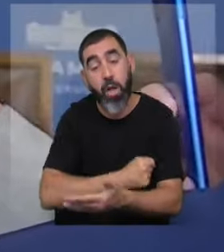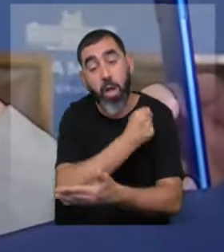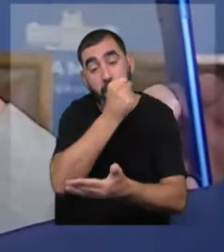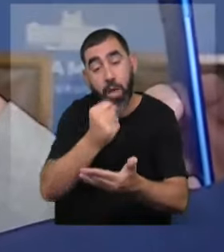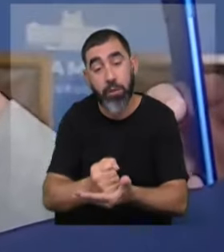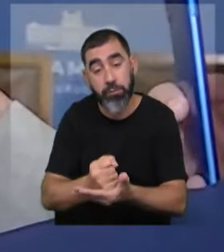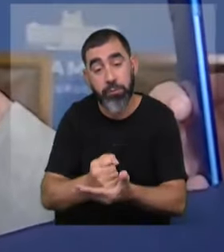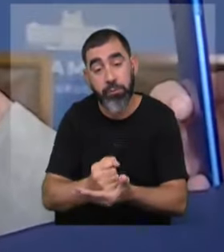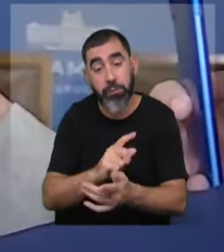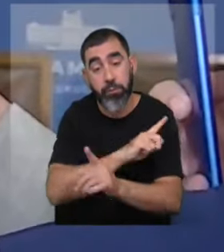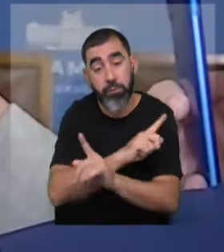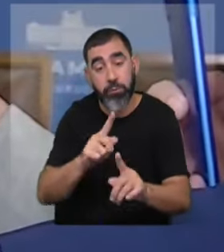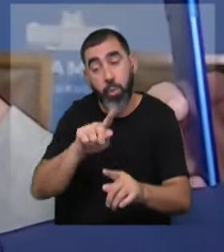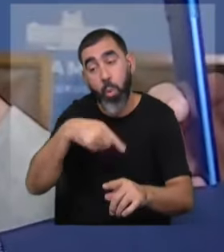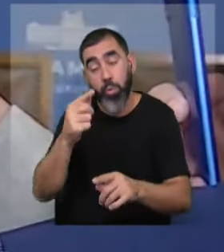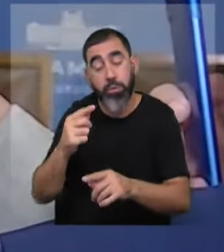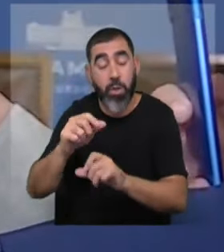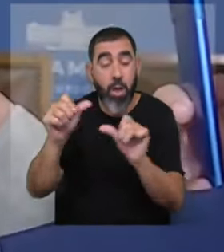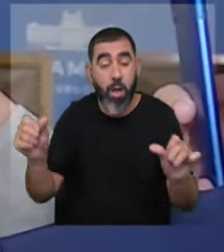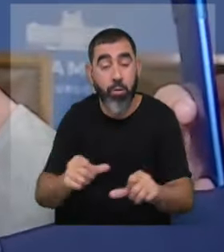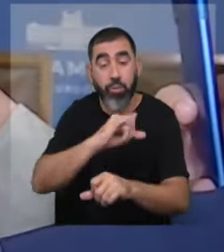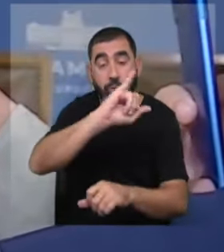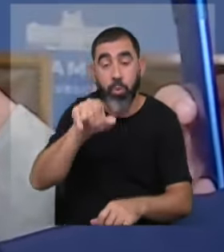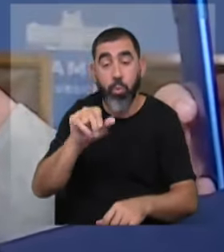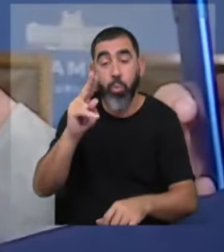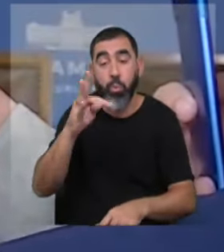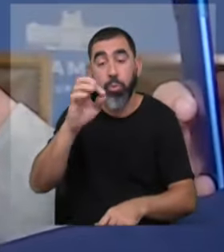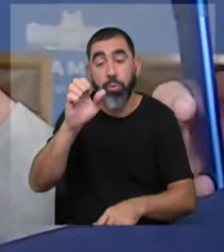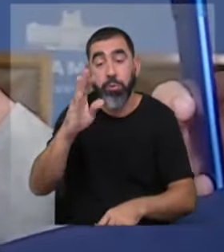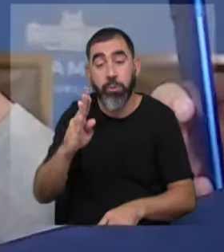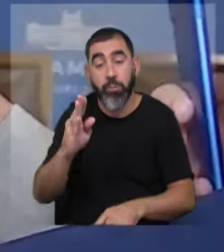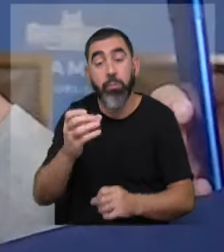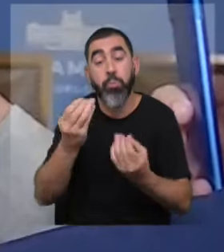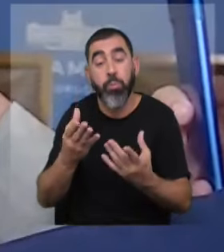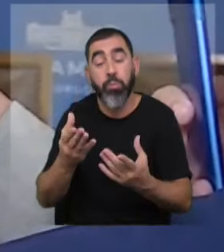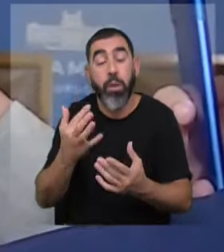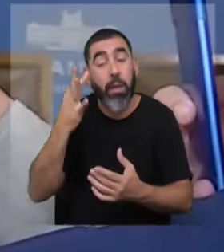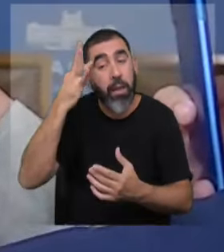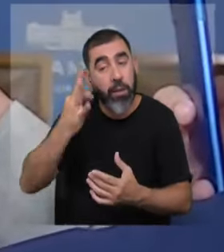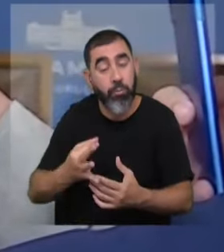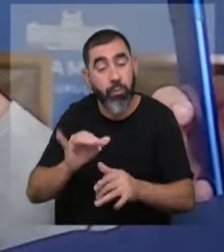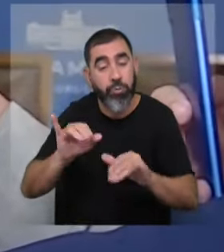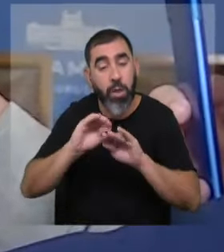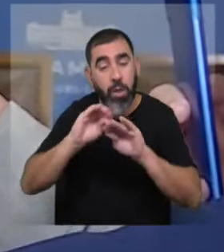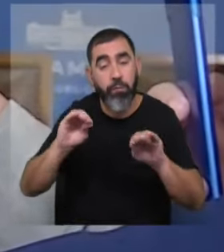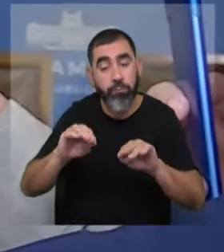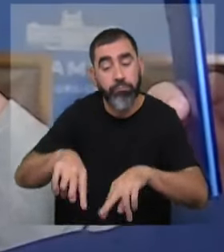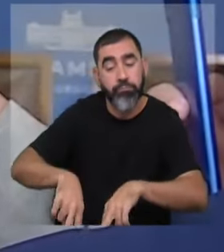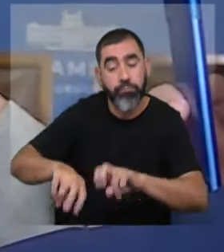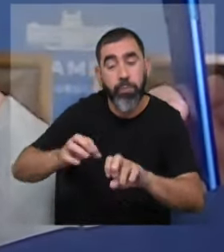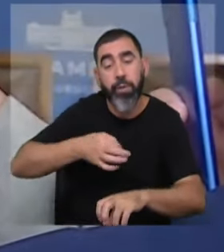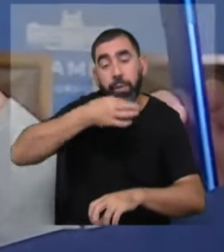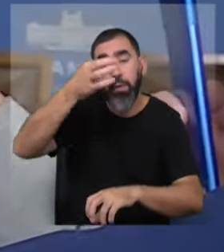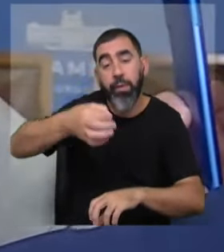tanto no haya otro tipo de acciones por parte de la JUTEP, dado que tenemos entendido que la JUTEP ha anunciado que está estudiando la